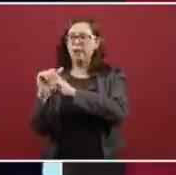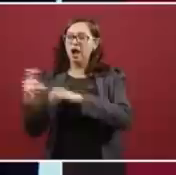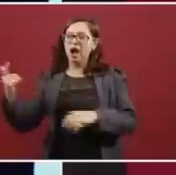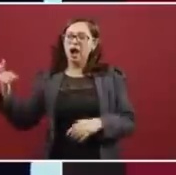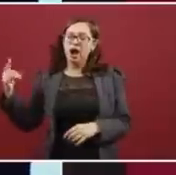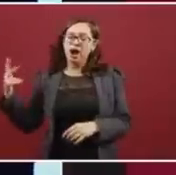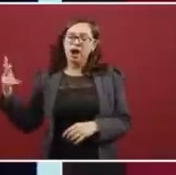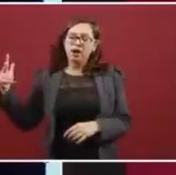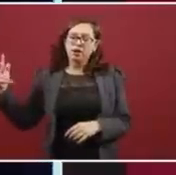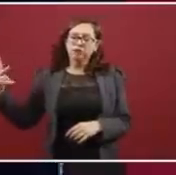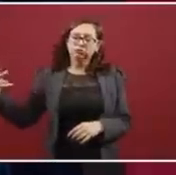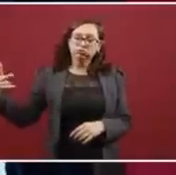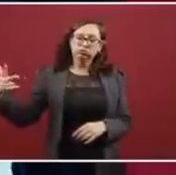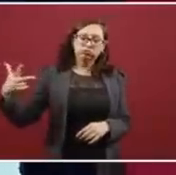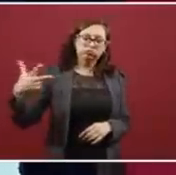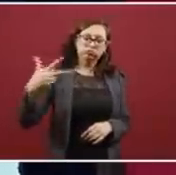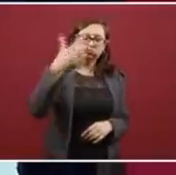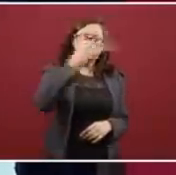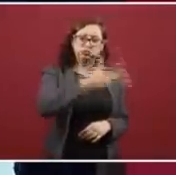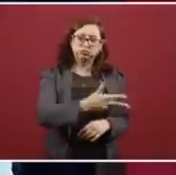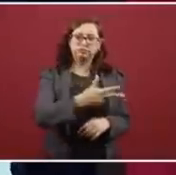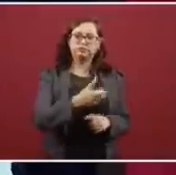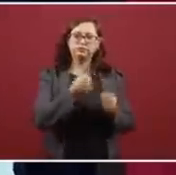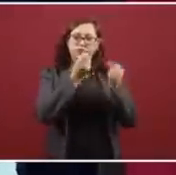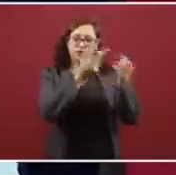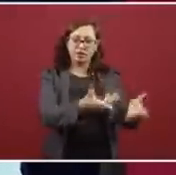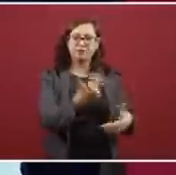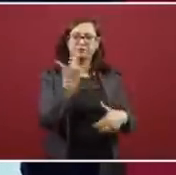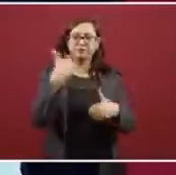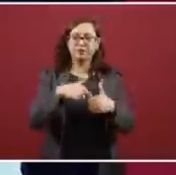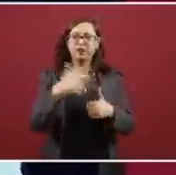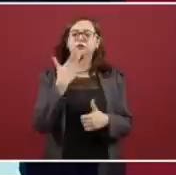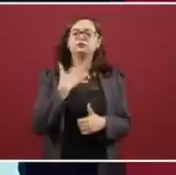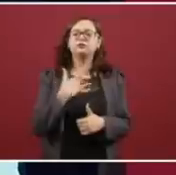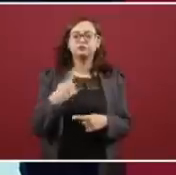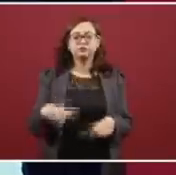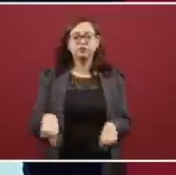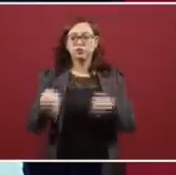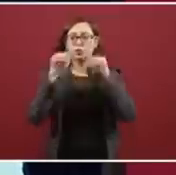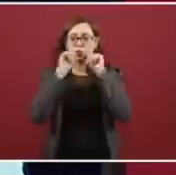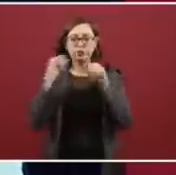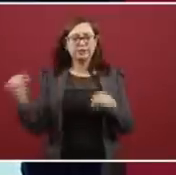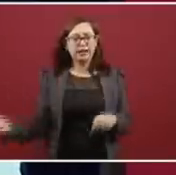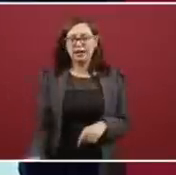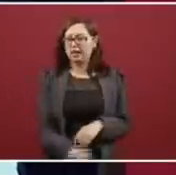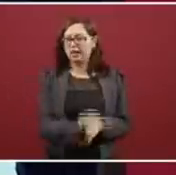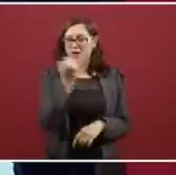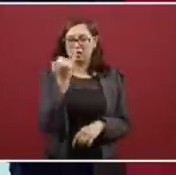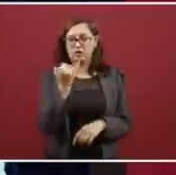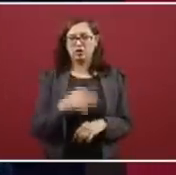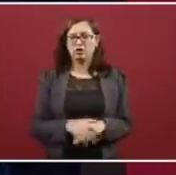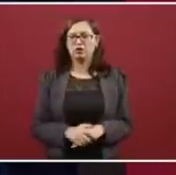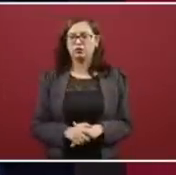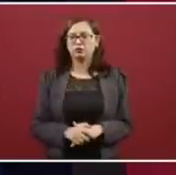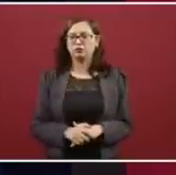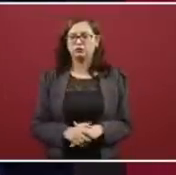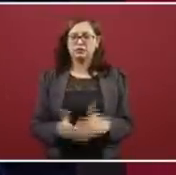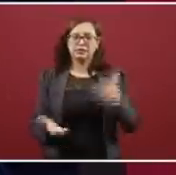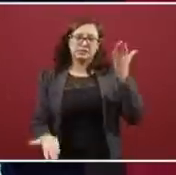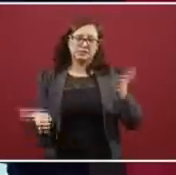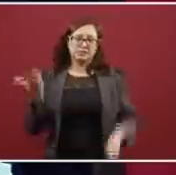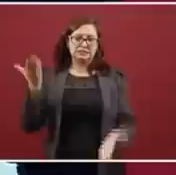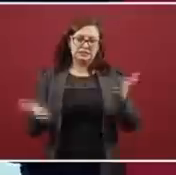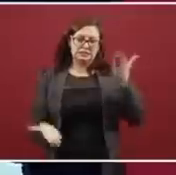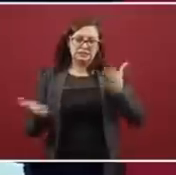estación de servicio el combustible y los pero aún así aunque la distancia sea mucho y variar